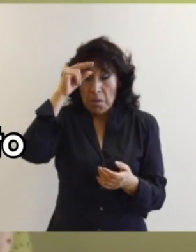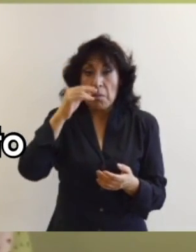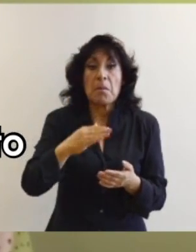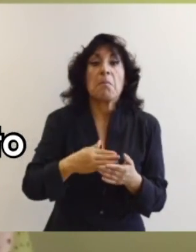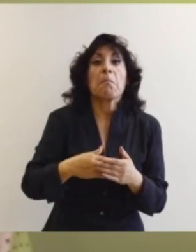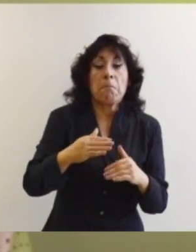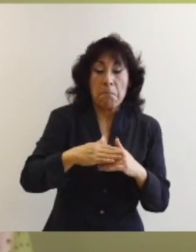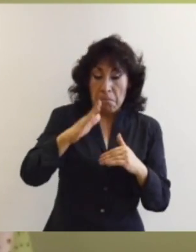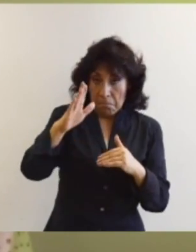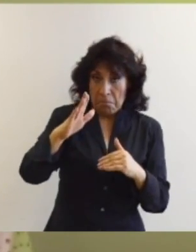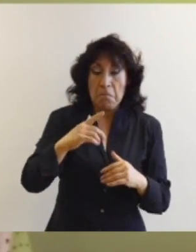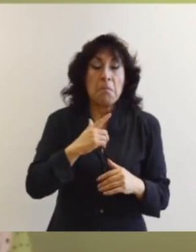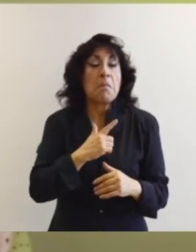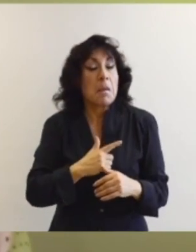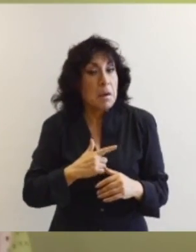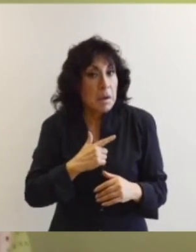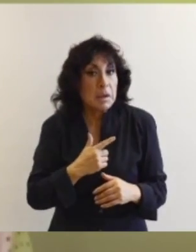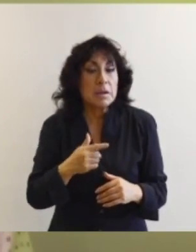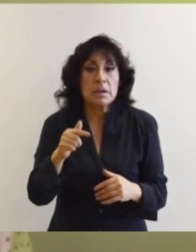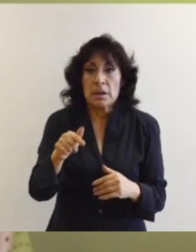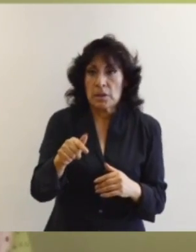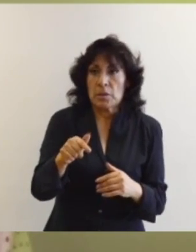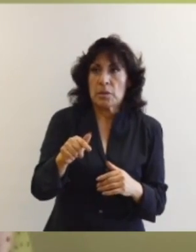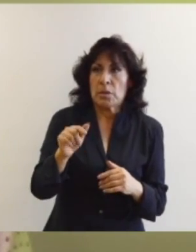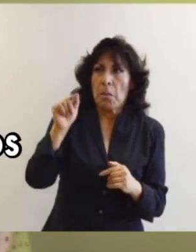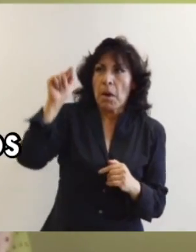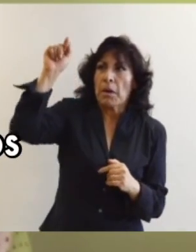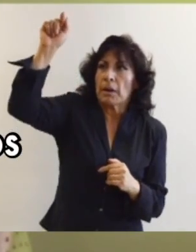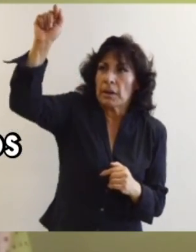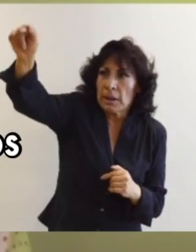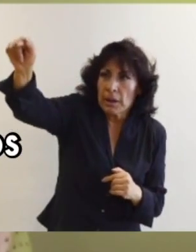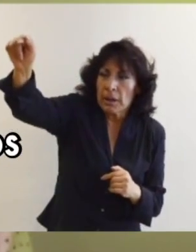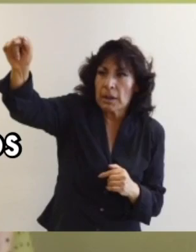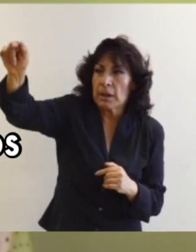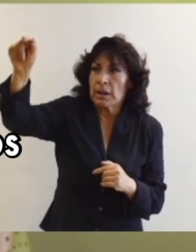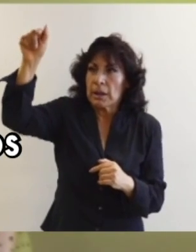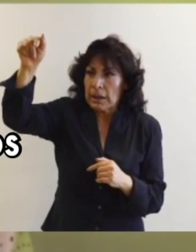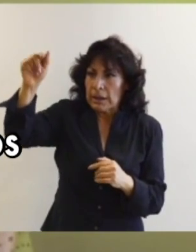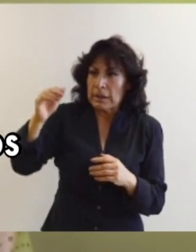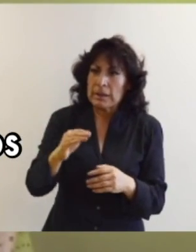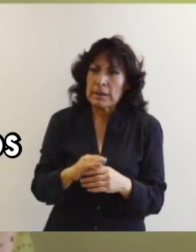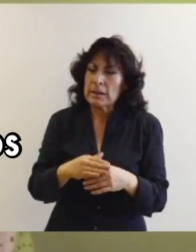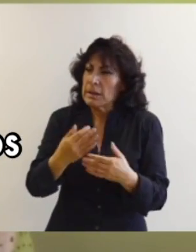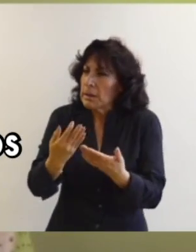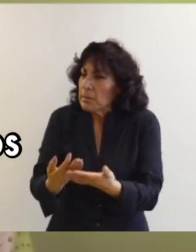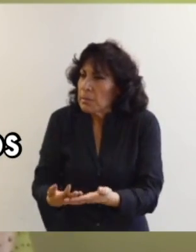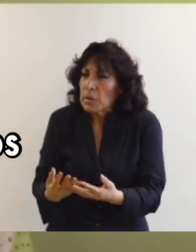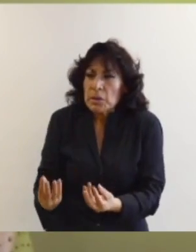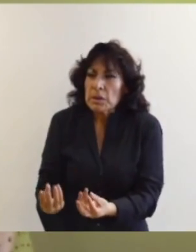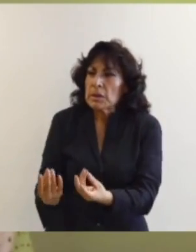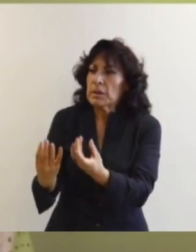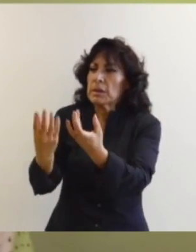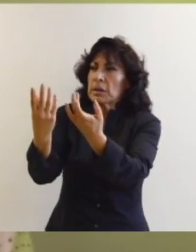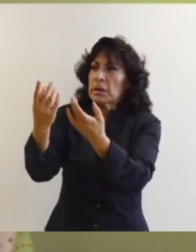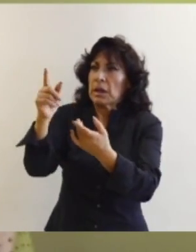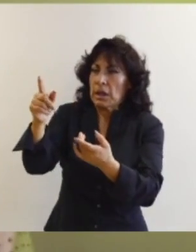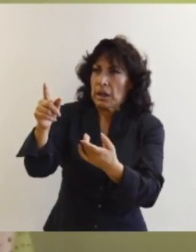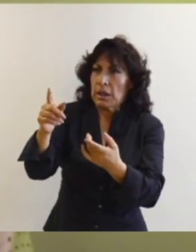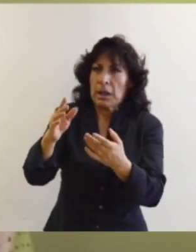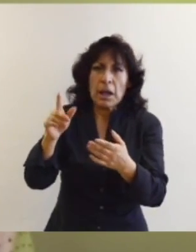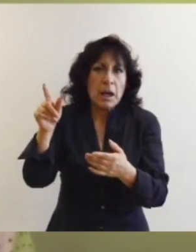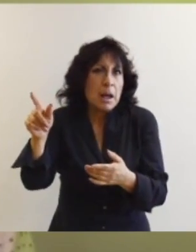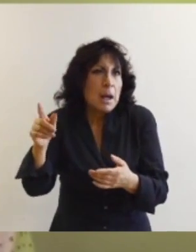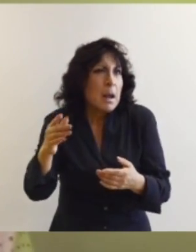más a gusto que en ese monumento Cuauhtémoc reposa y germina allá, donde por tantos siglos se ha sustraído a